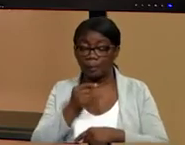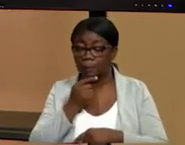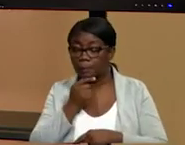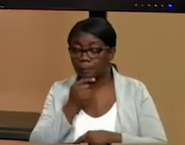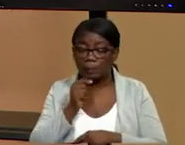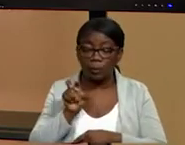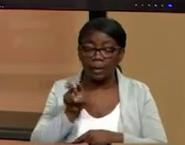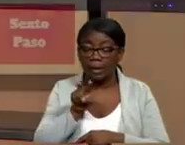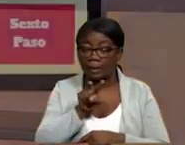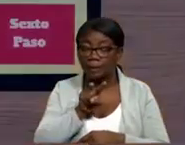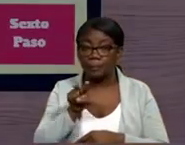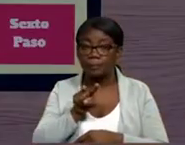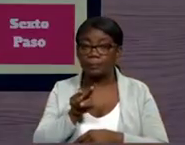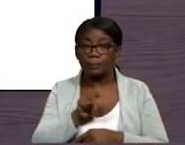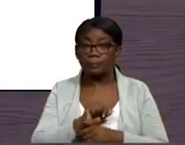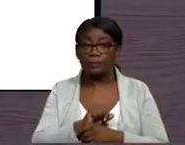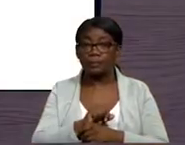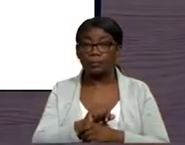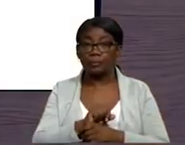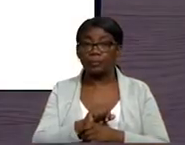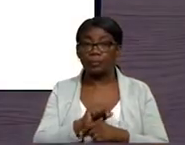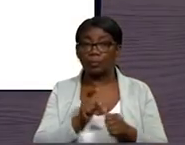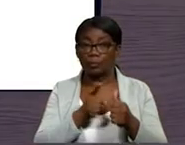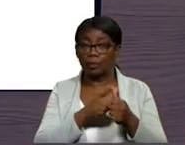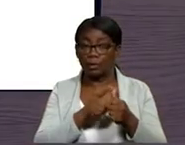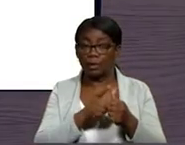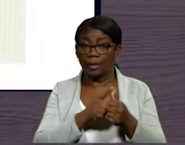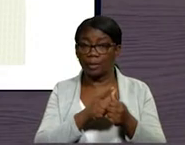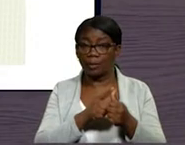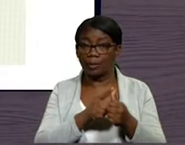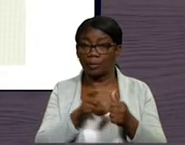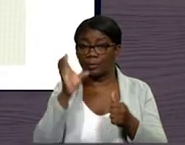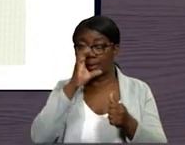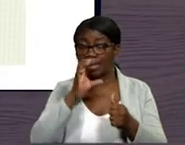Definir, en tal caso, ¿ok?,